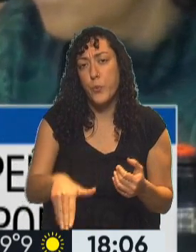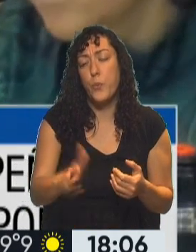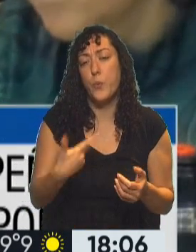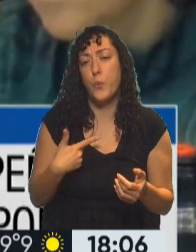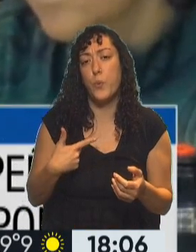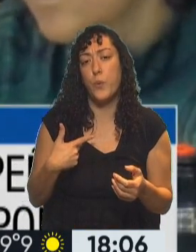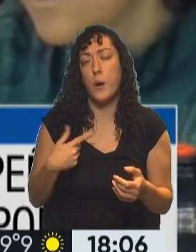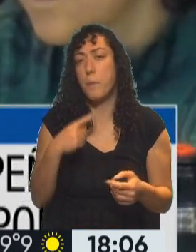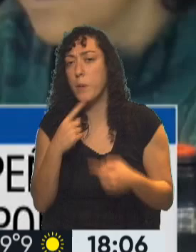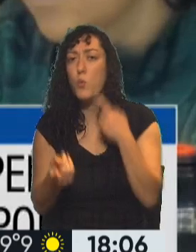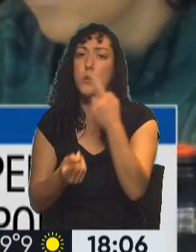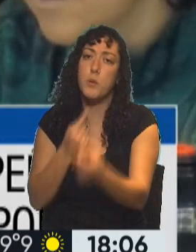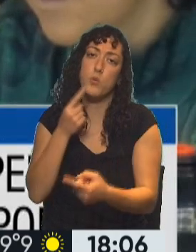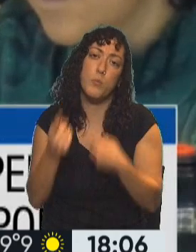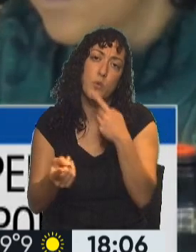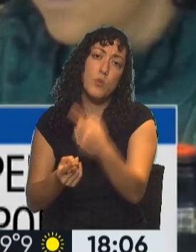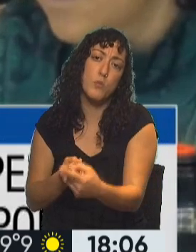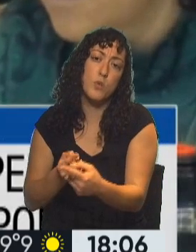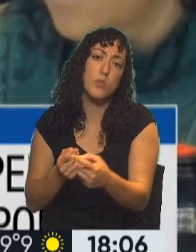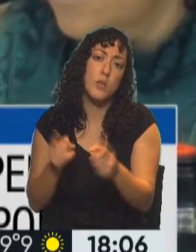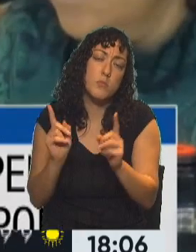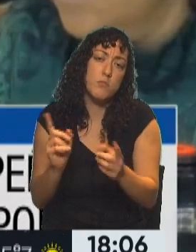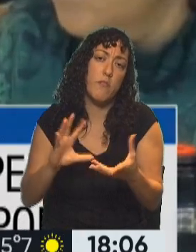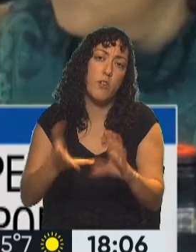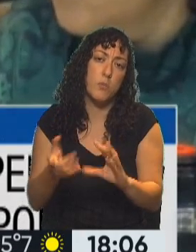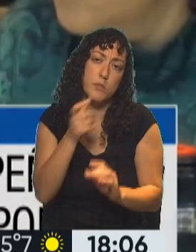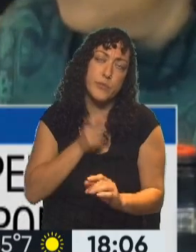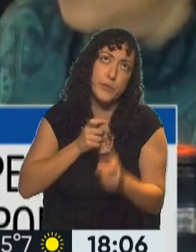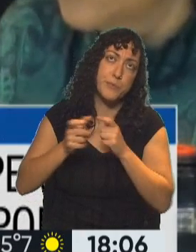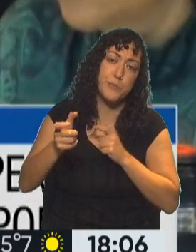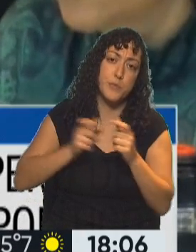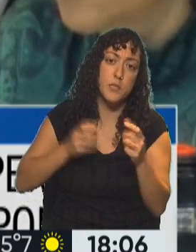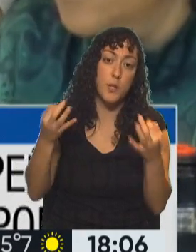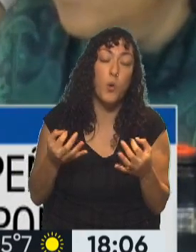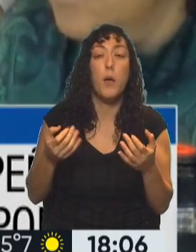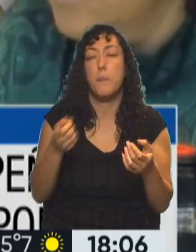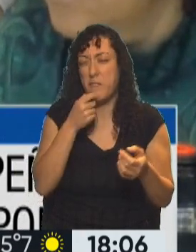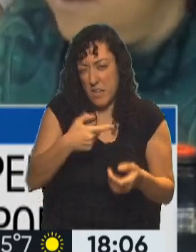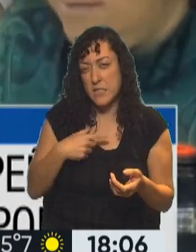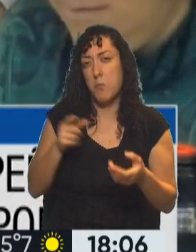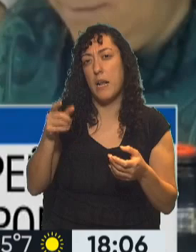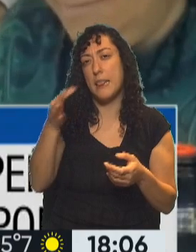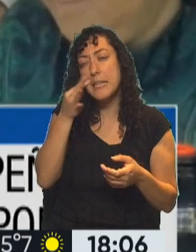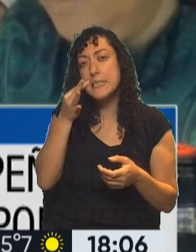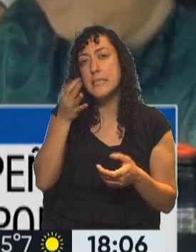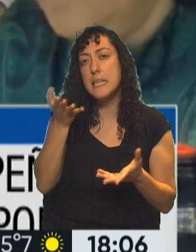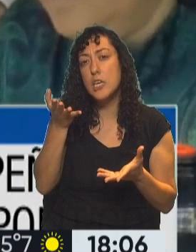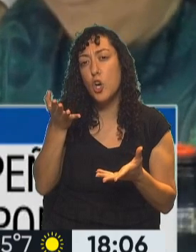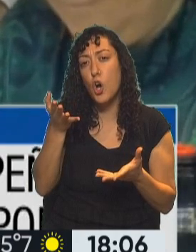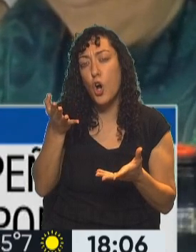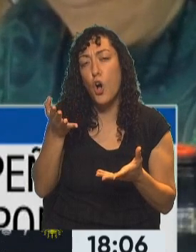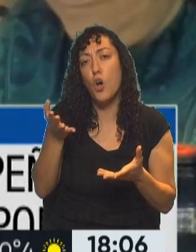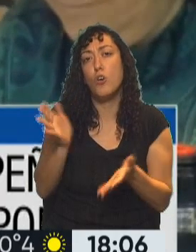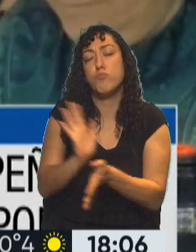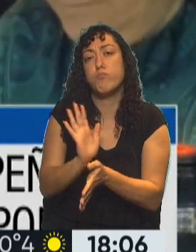en las sucesivas preguntas, voy a tratar de simplificar para que el testigo pueda efectivamente salirse de la